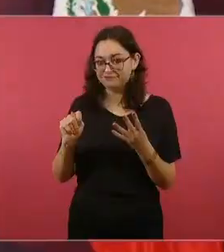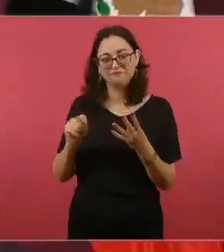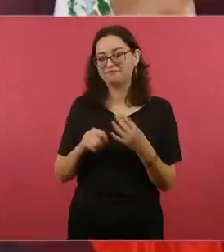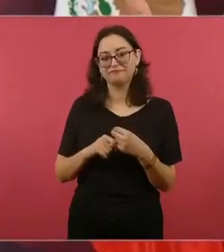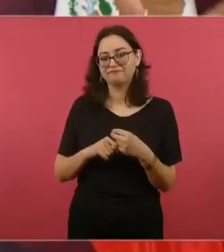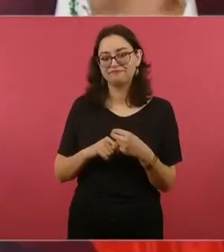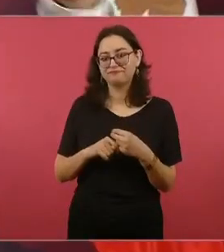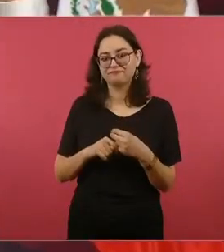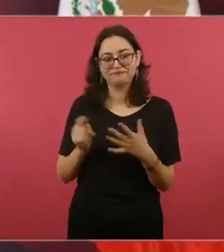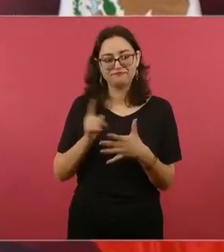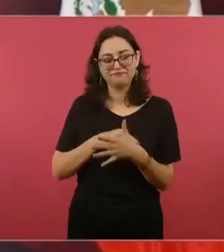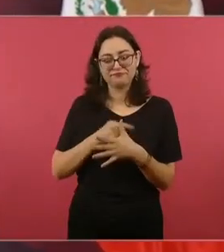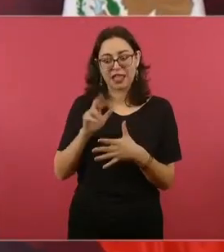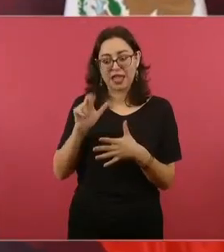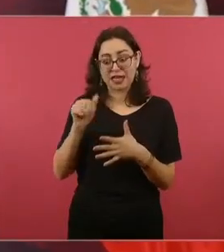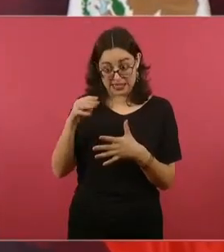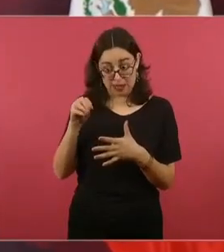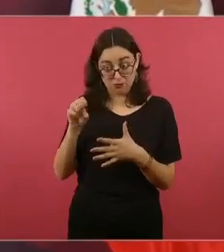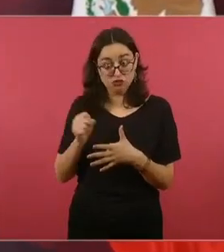o Jorge Ramos.